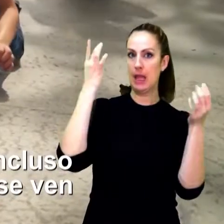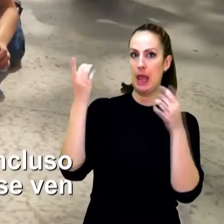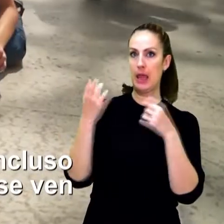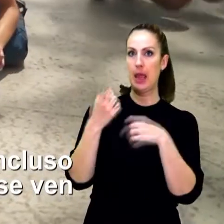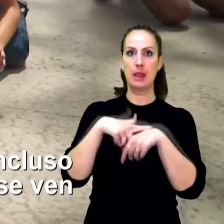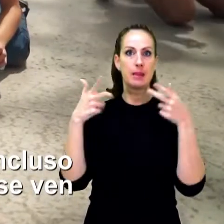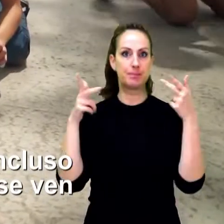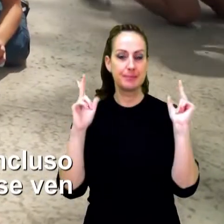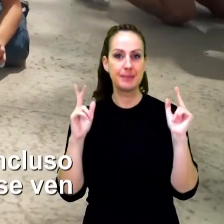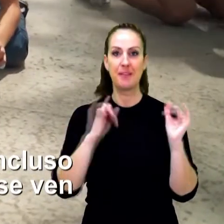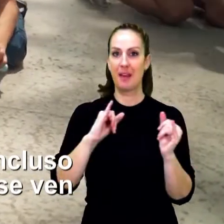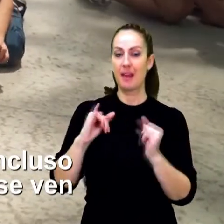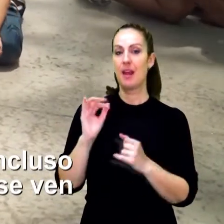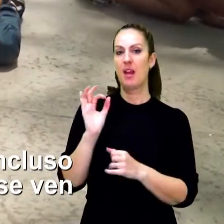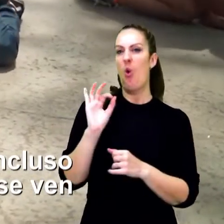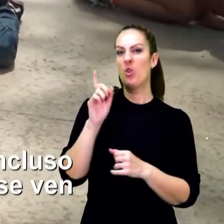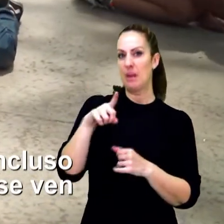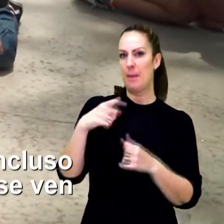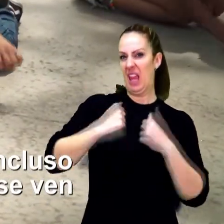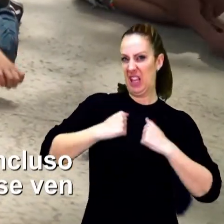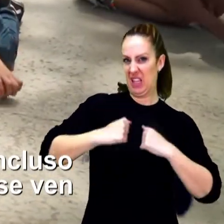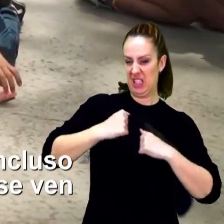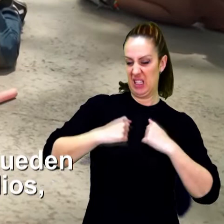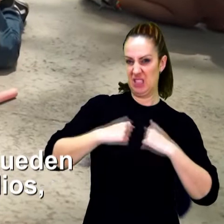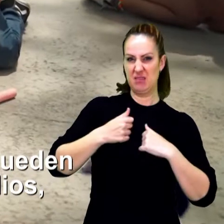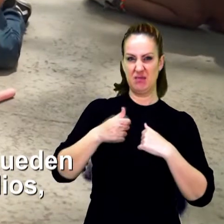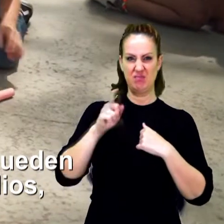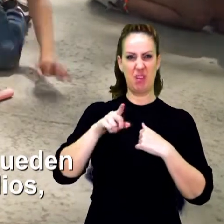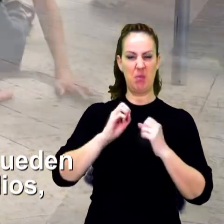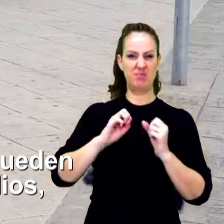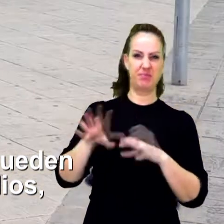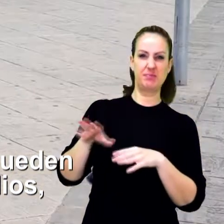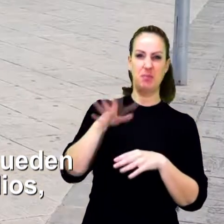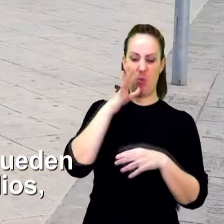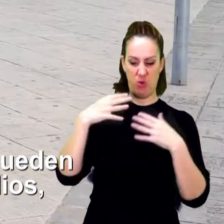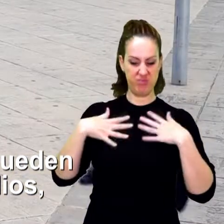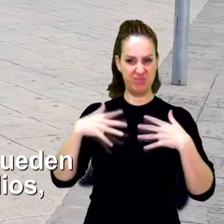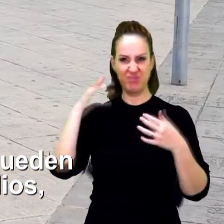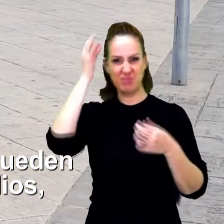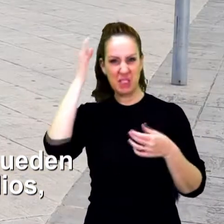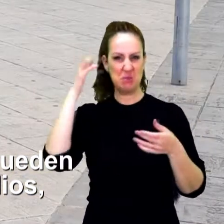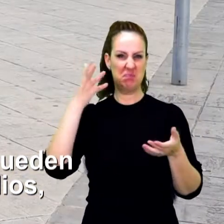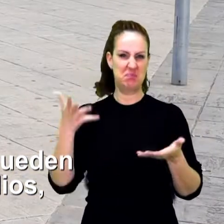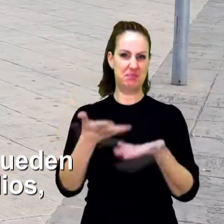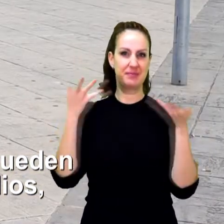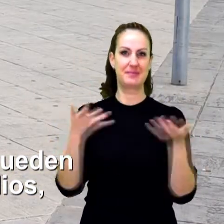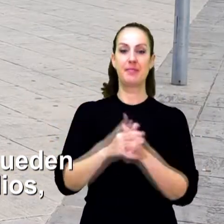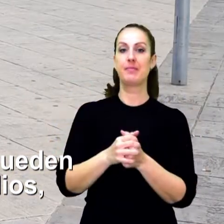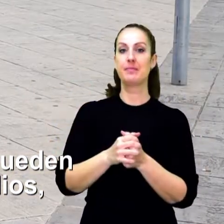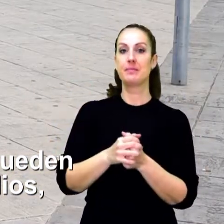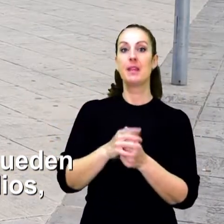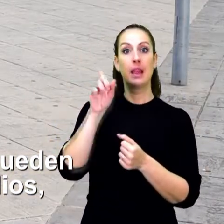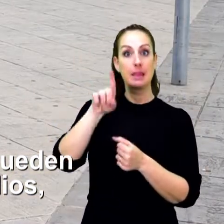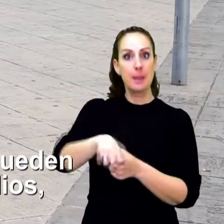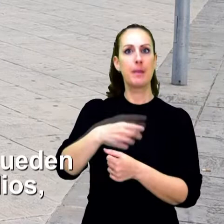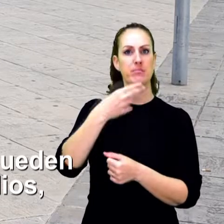actividades de ocio, incluso el aseo personal pueden abandonarlo, se ven más desaliñados, más arreglados. Pueden perder también